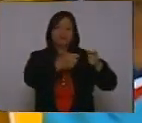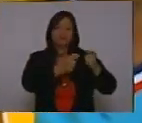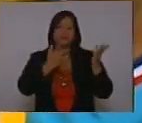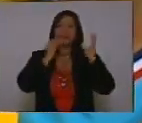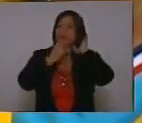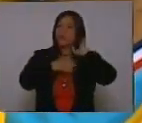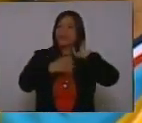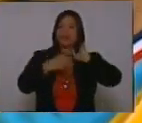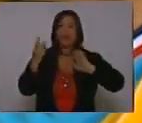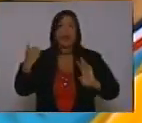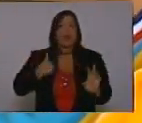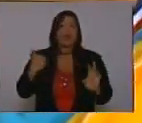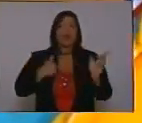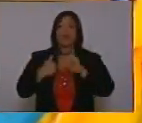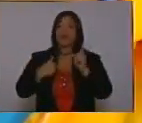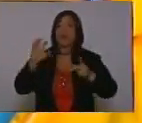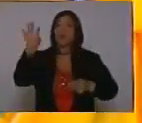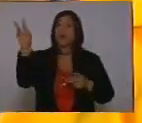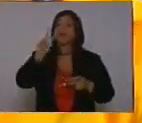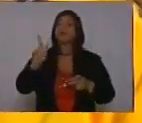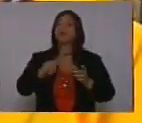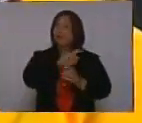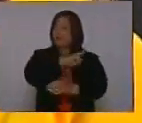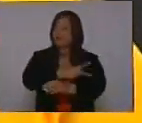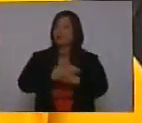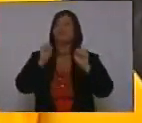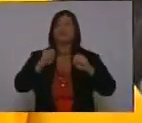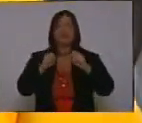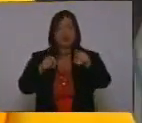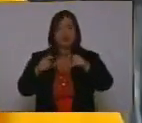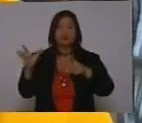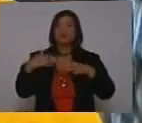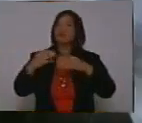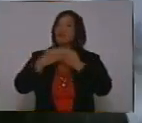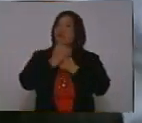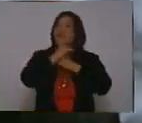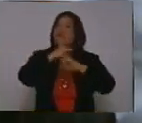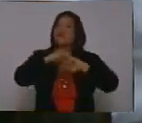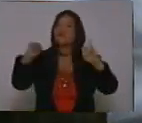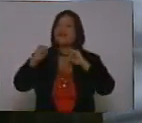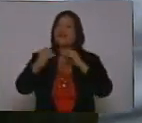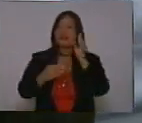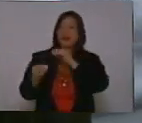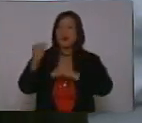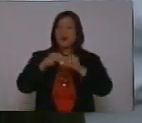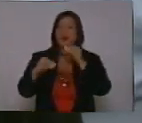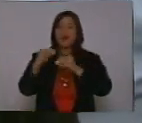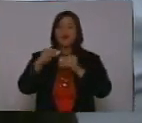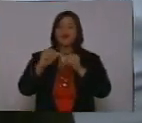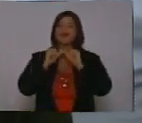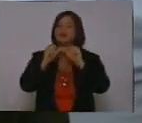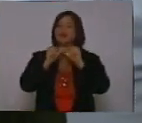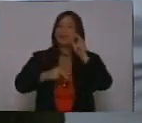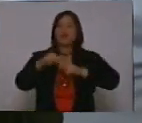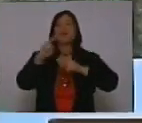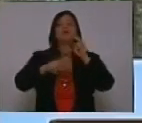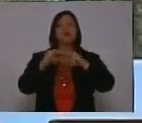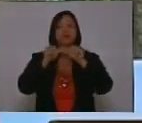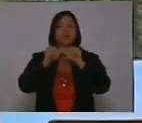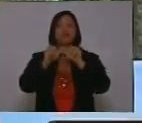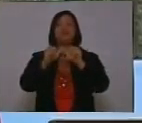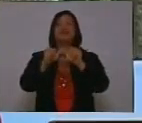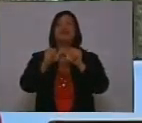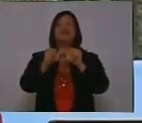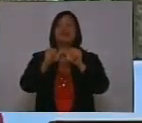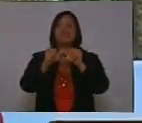cualquiera. Te entrego una patria que va a ser potencia y tú la vas a terminar. Y tú la vas a seguir construyendo.